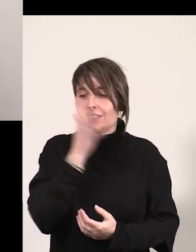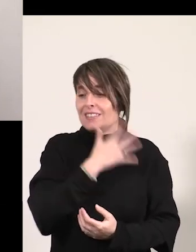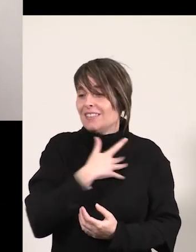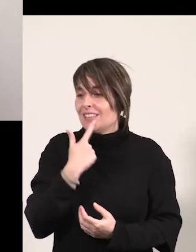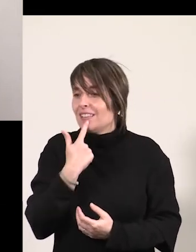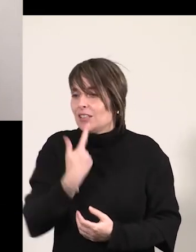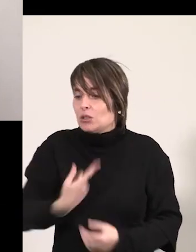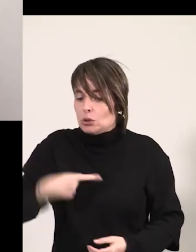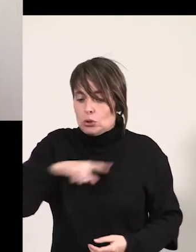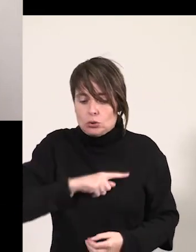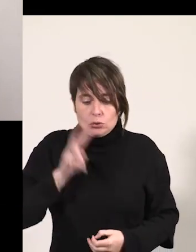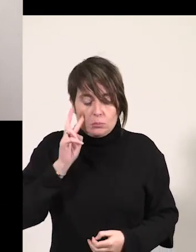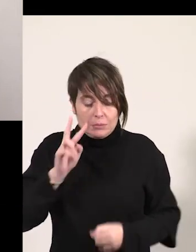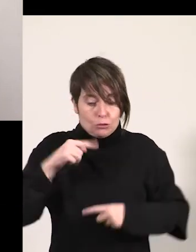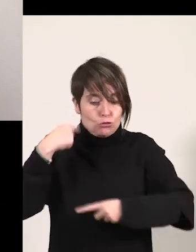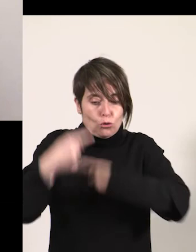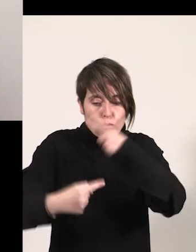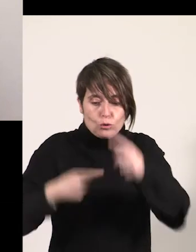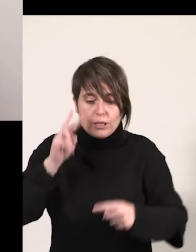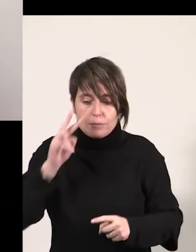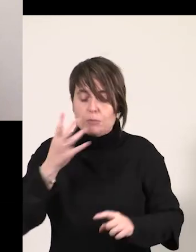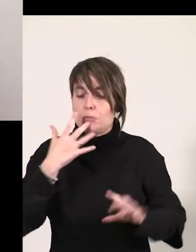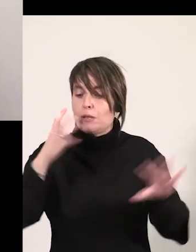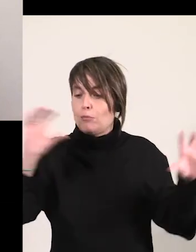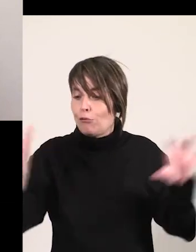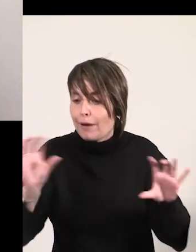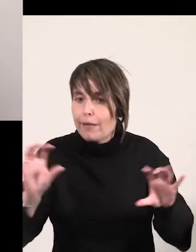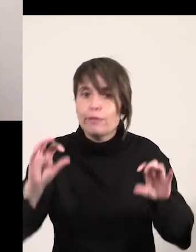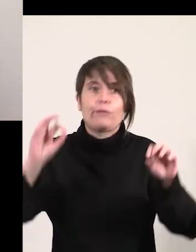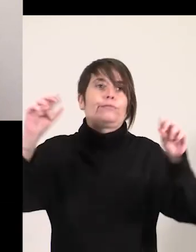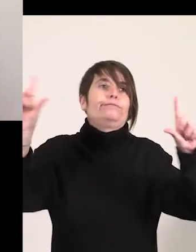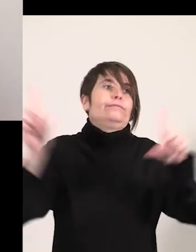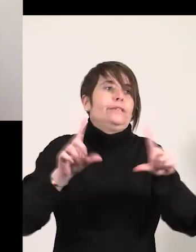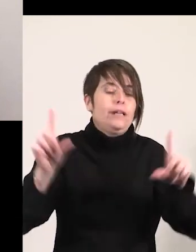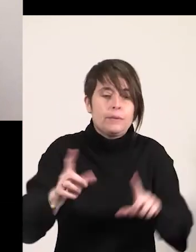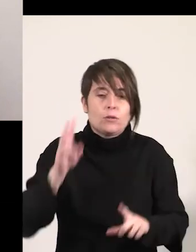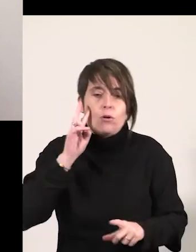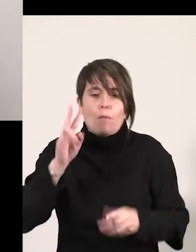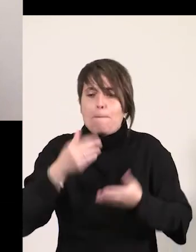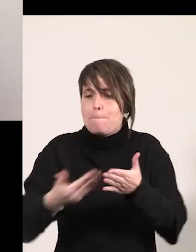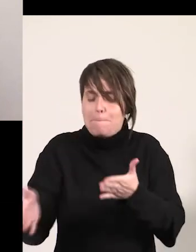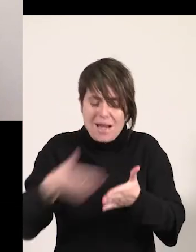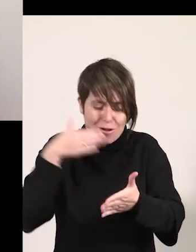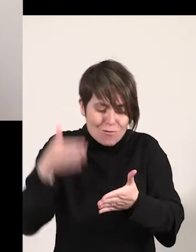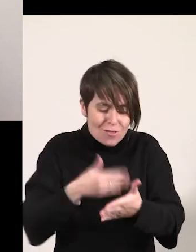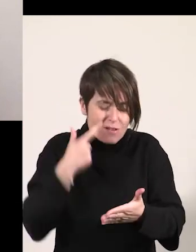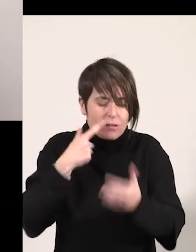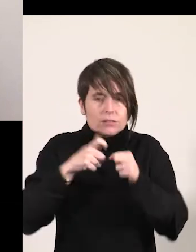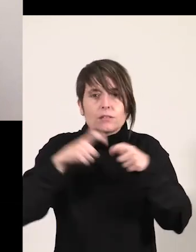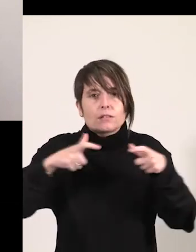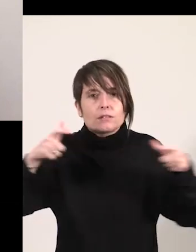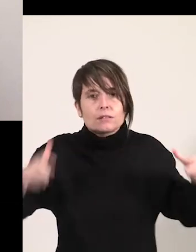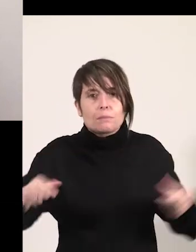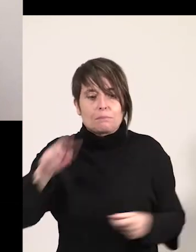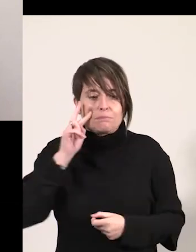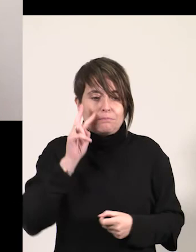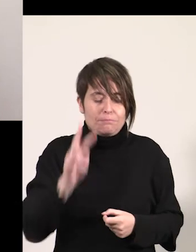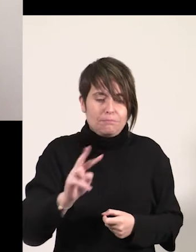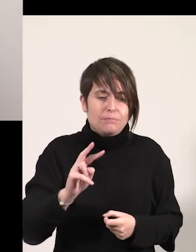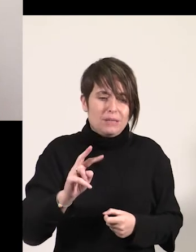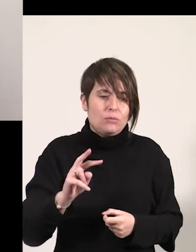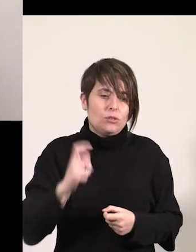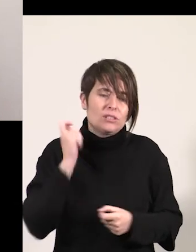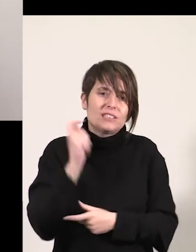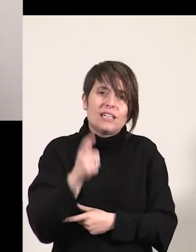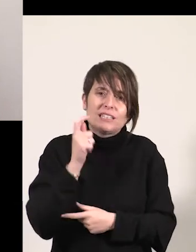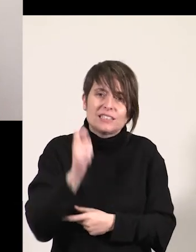¿no? De alguna manera, ¿no? Lo estamos viendo a diario cuando encendemos la radio o la televisión o abrimos los periódicos, y